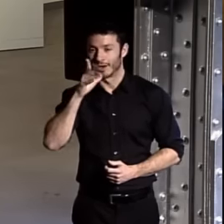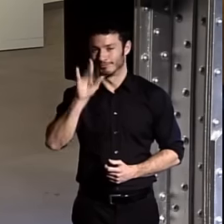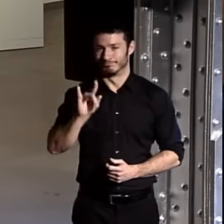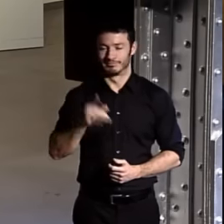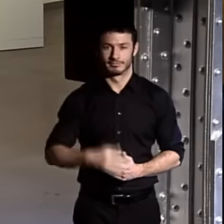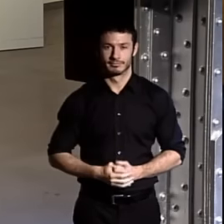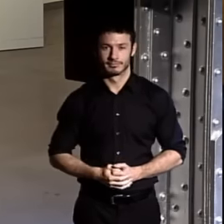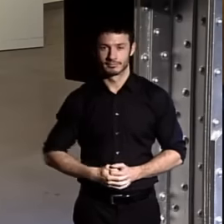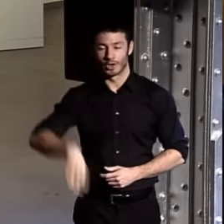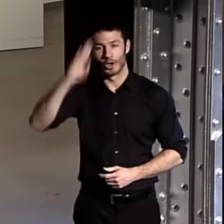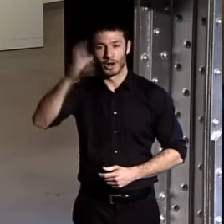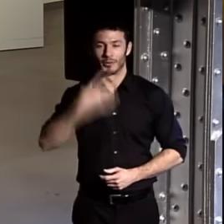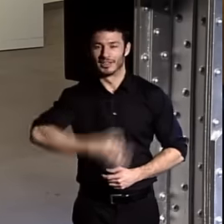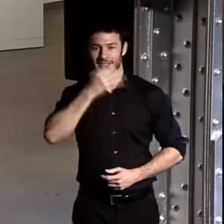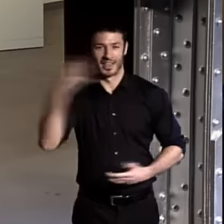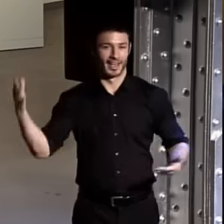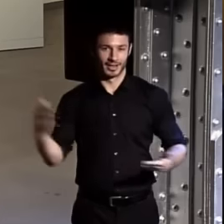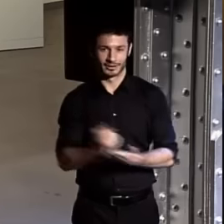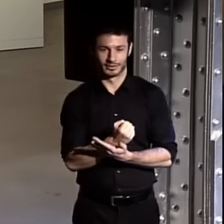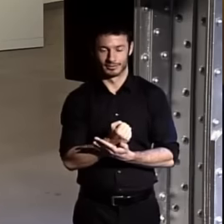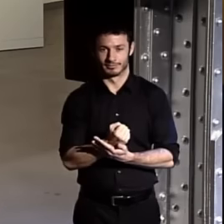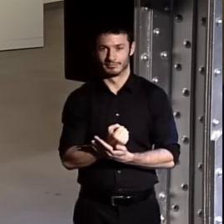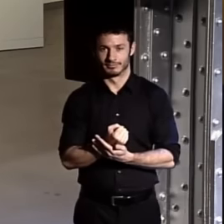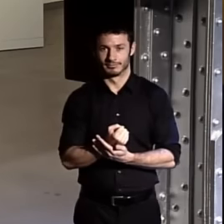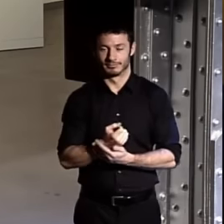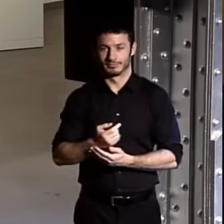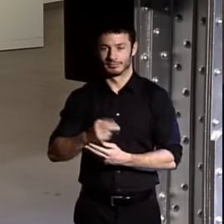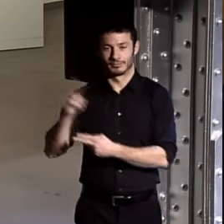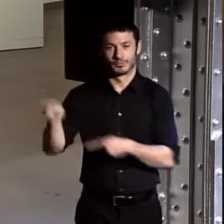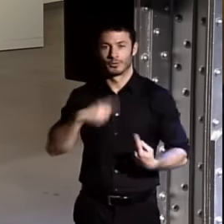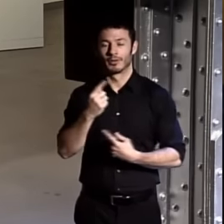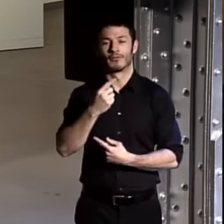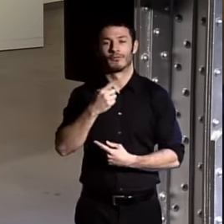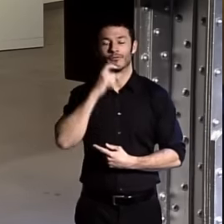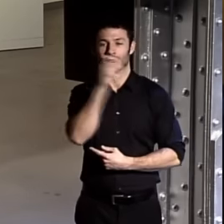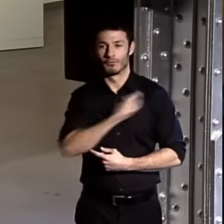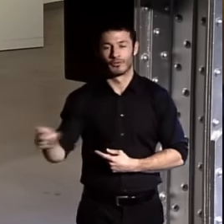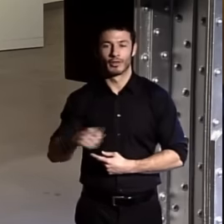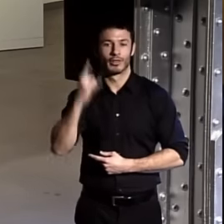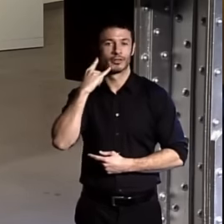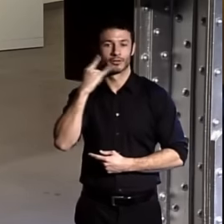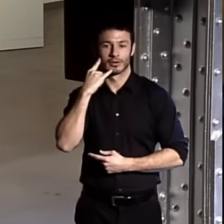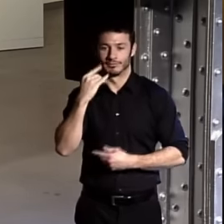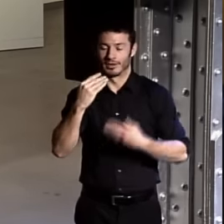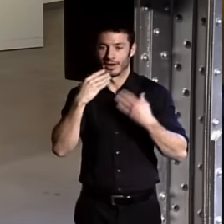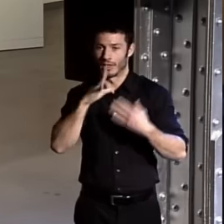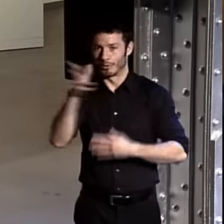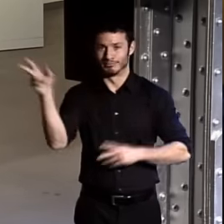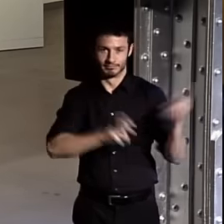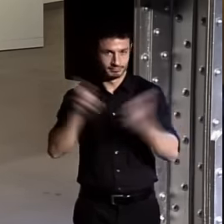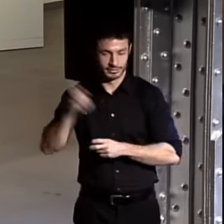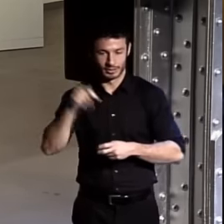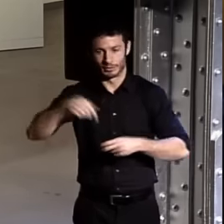Adiós Hola buenas tardes a todos en nombre de fundación telefónica Muchísimas gracias por por venir a la esta